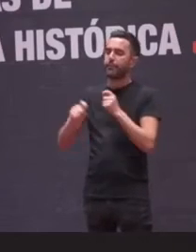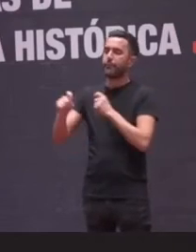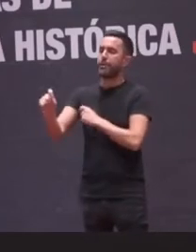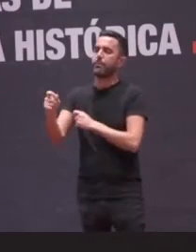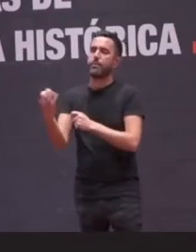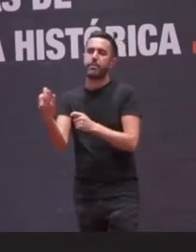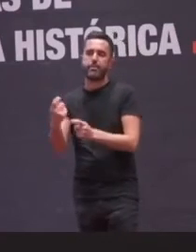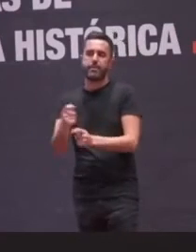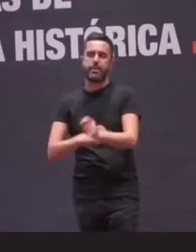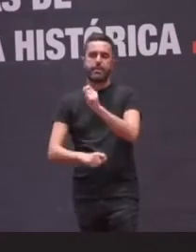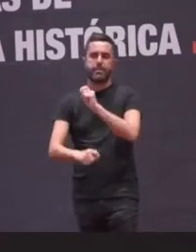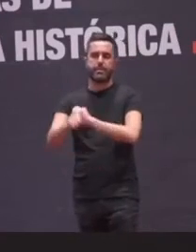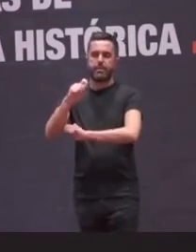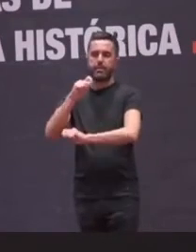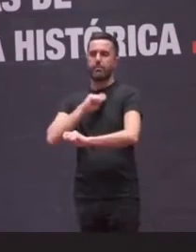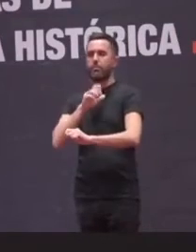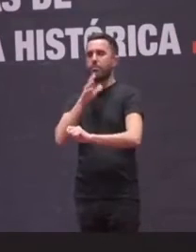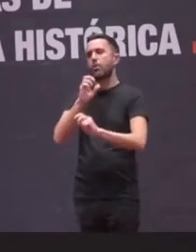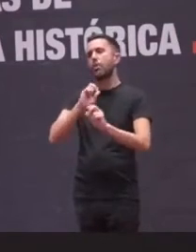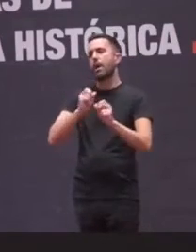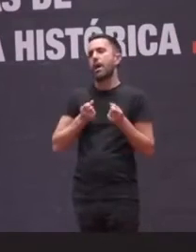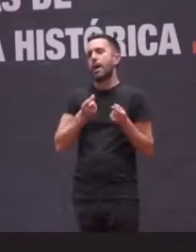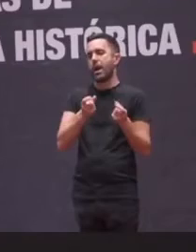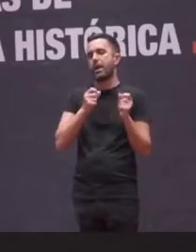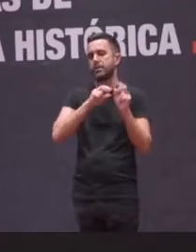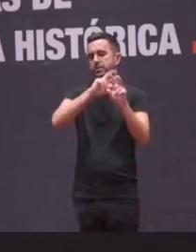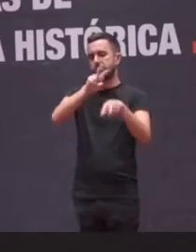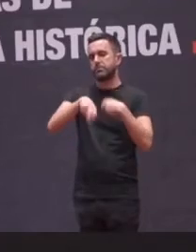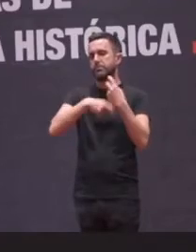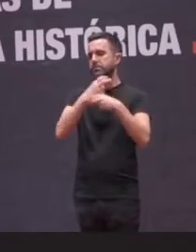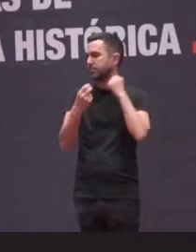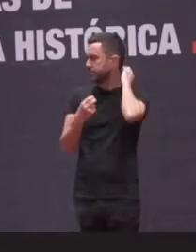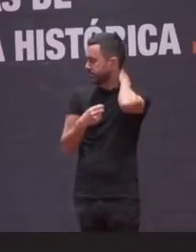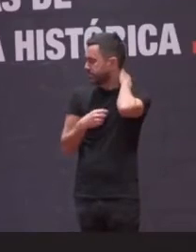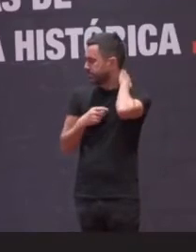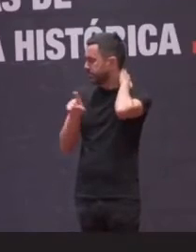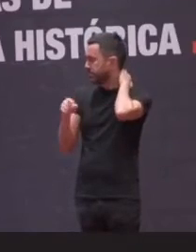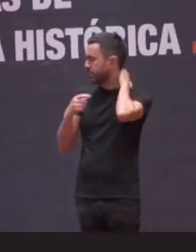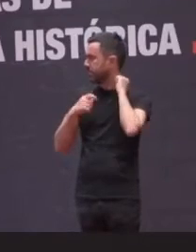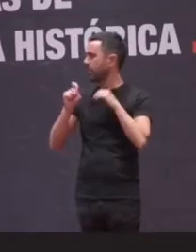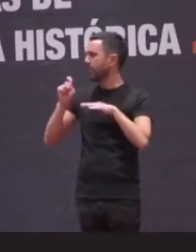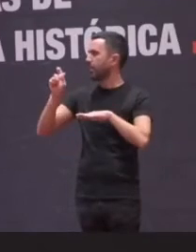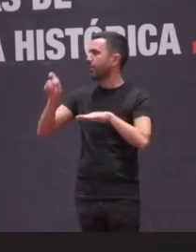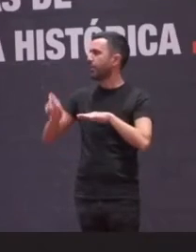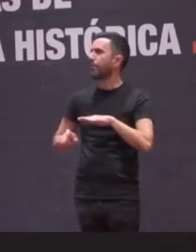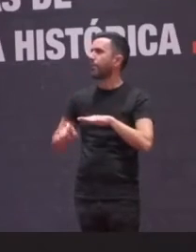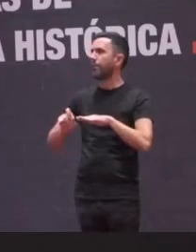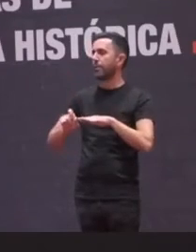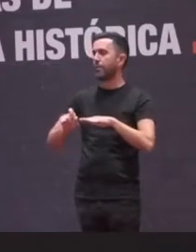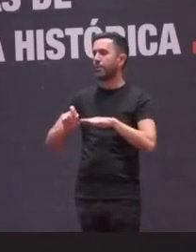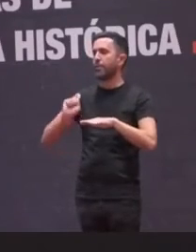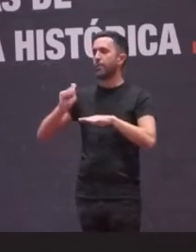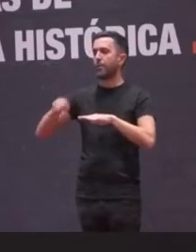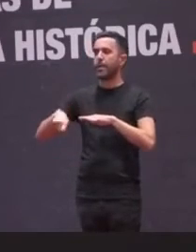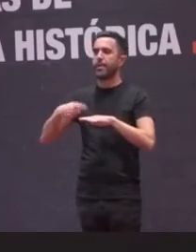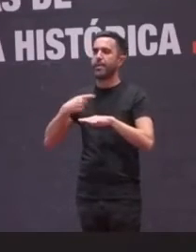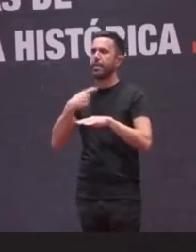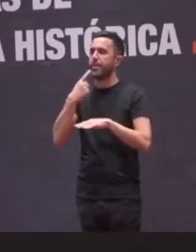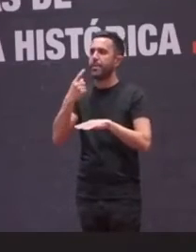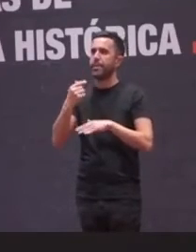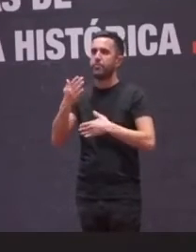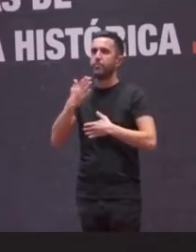me indemnicen dos investimentos que fixe. Si é certo que a xuiza se despacha todo dicindo la posesión foi de mala fe. Vale.